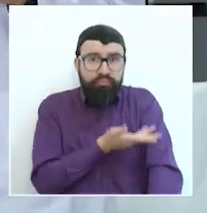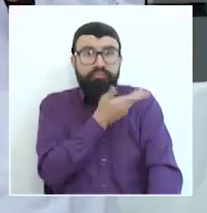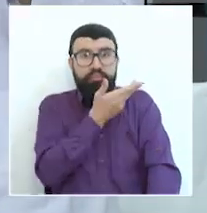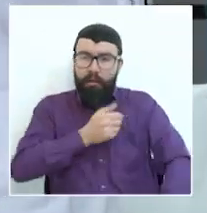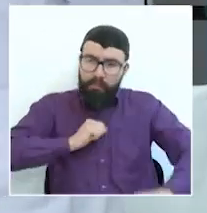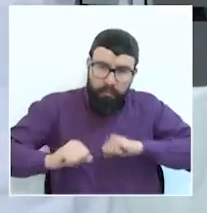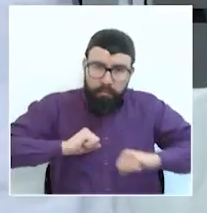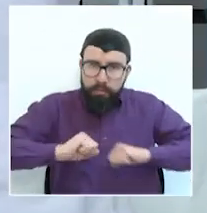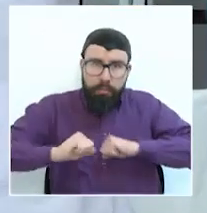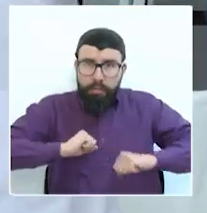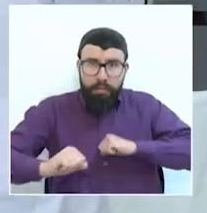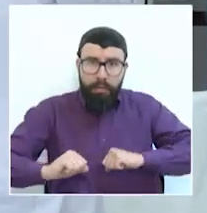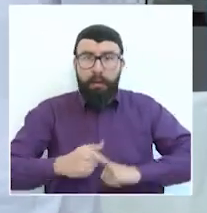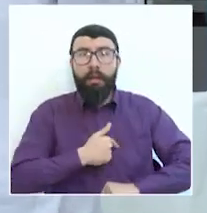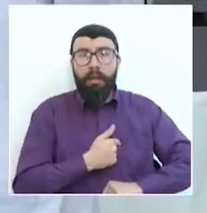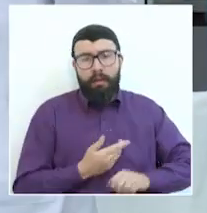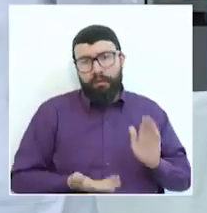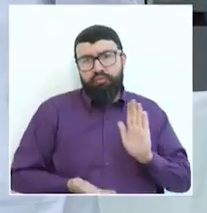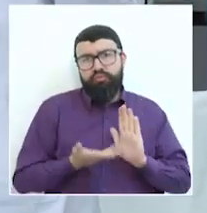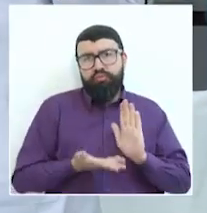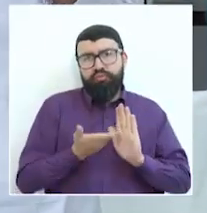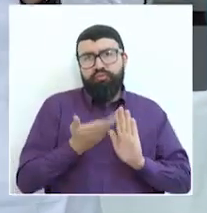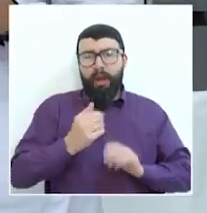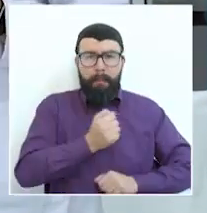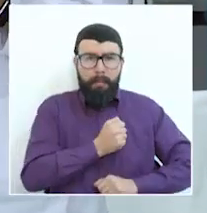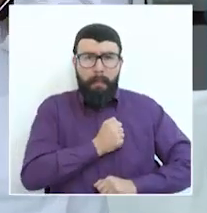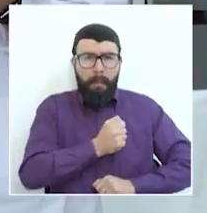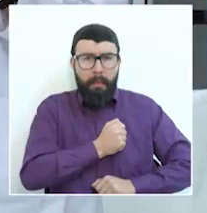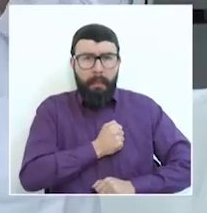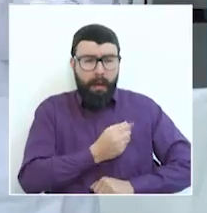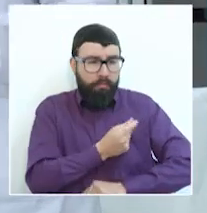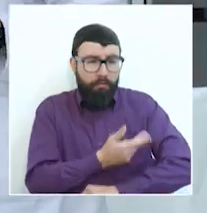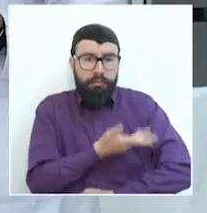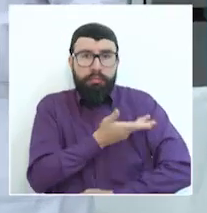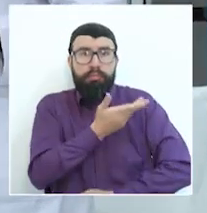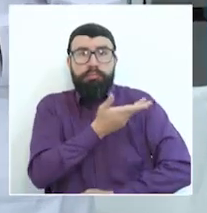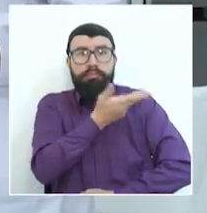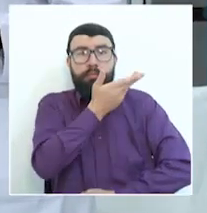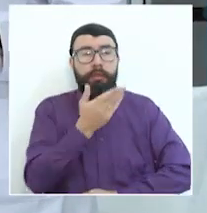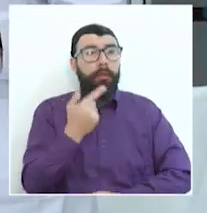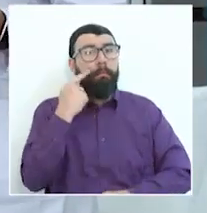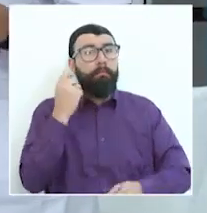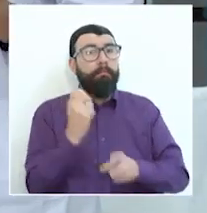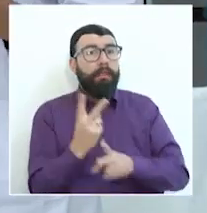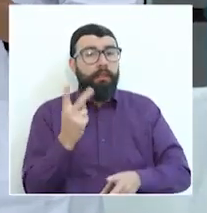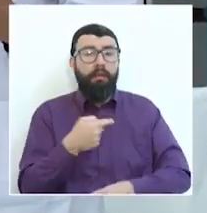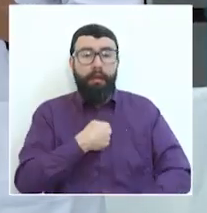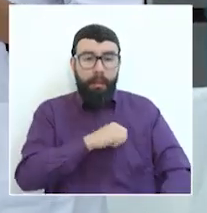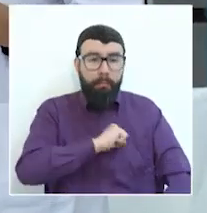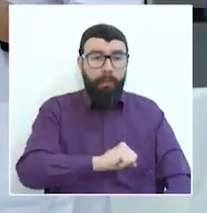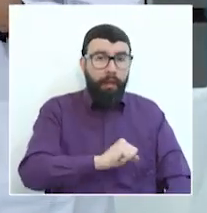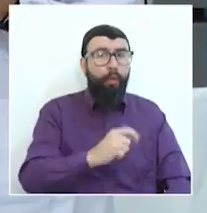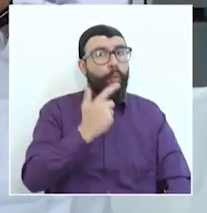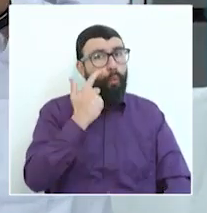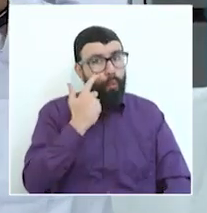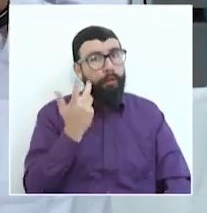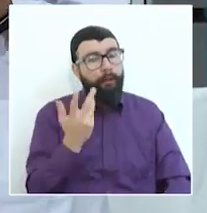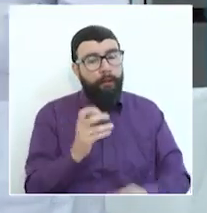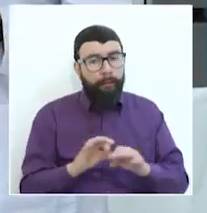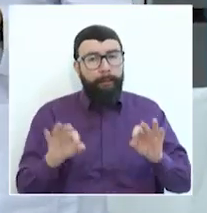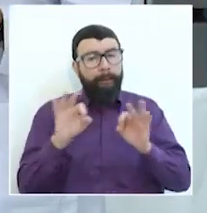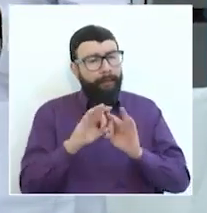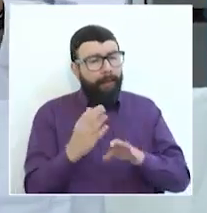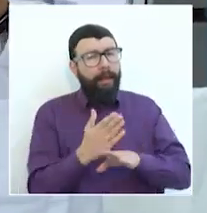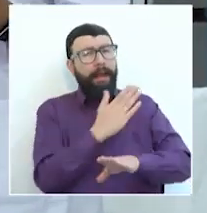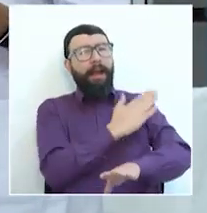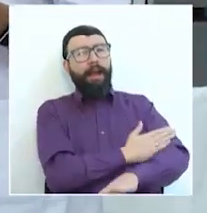frecuencia cardíaca aumenta, la tensión arterial aumenta, y a veces nos puede provocar un infarto. Por eso es muy bueno que